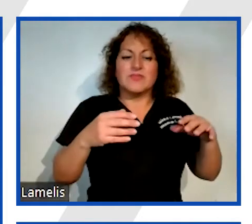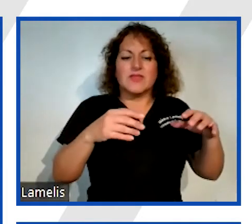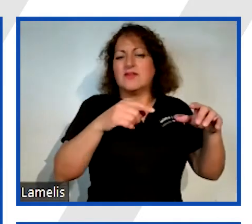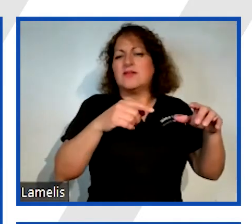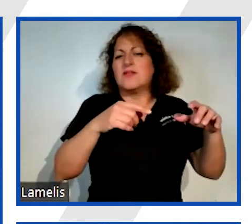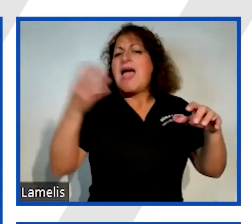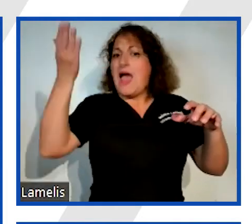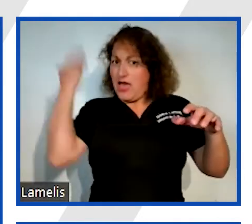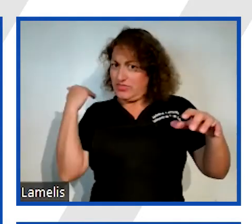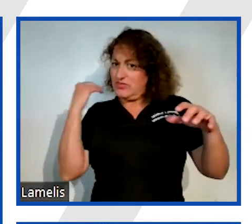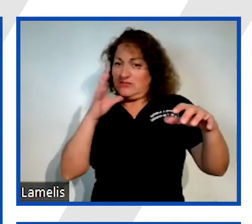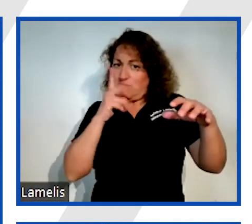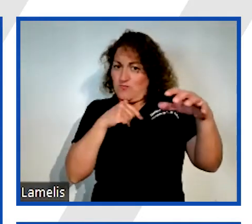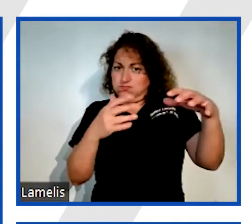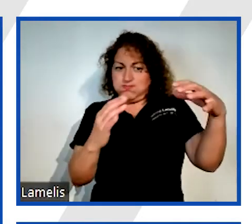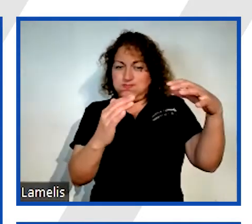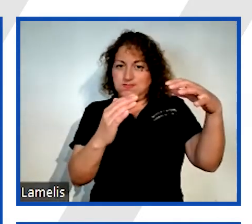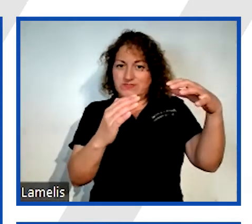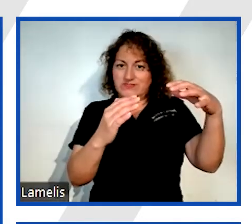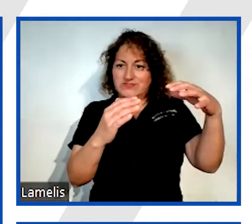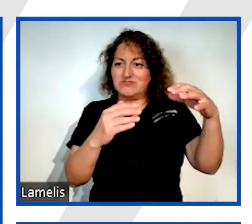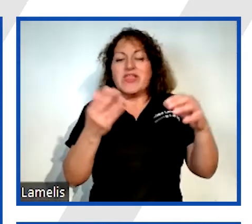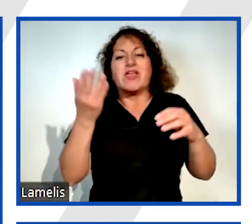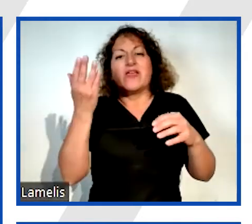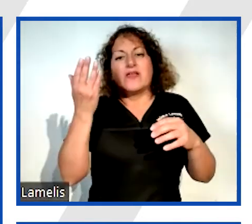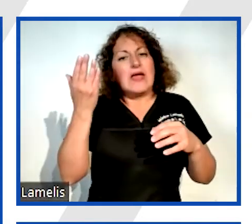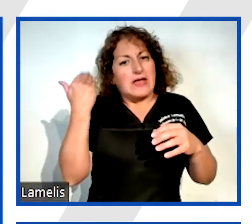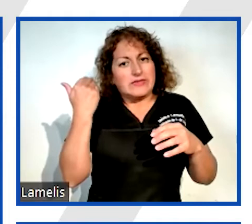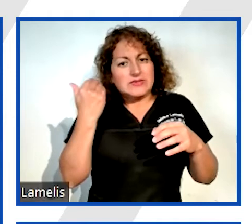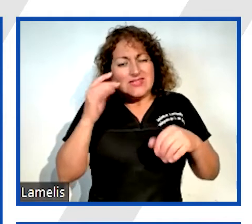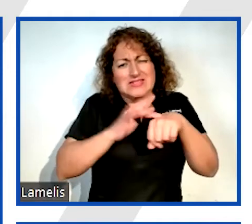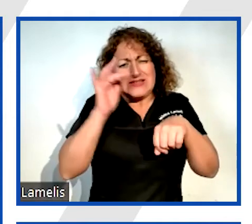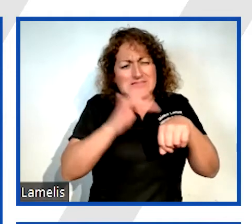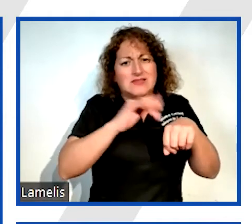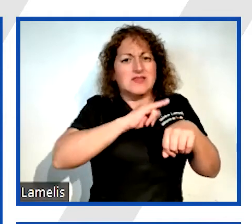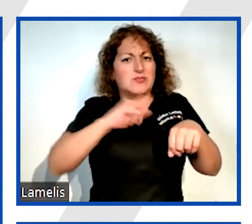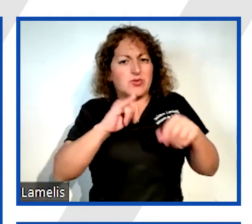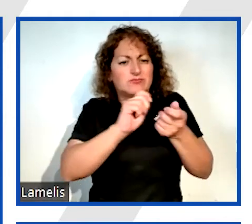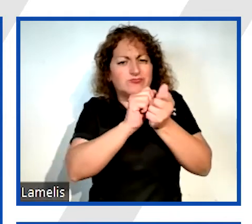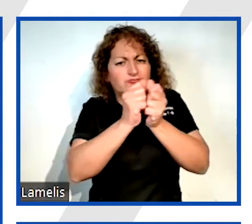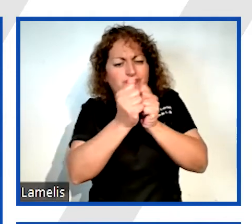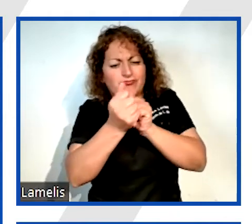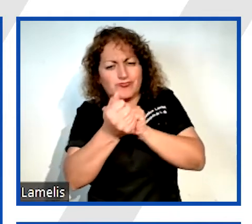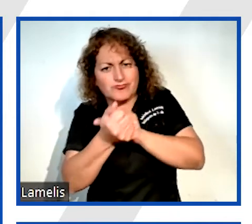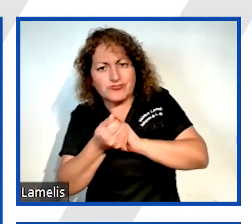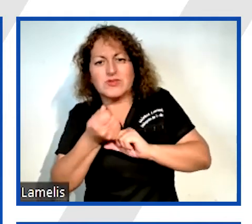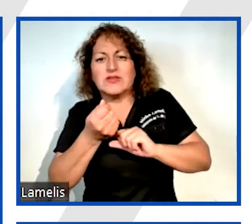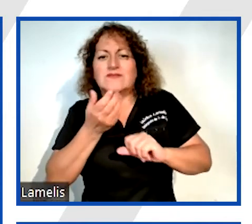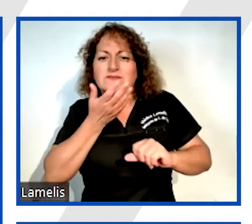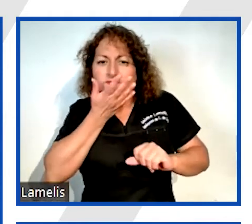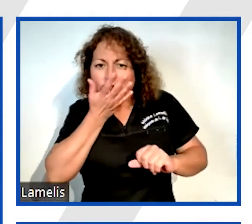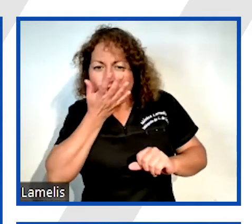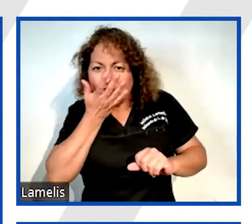la tierra se hace cuando se empezó a enfriar se empezó a enfriar el basalto y se hizo toda la parte de la tierra